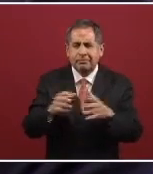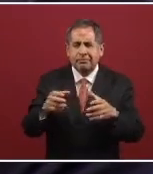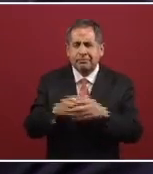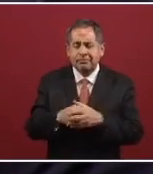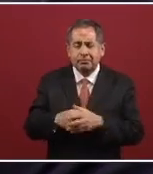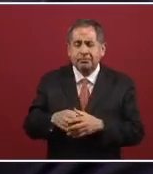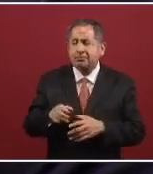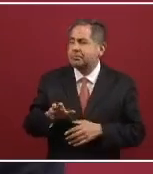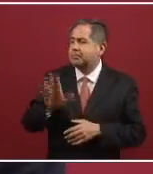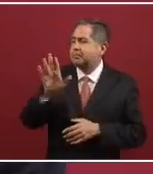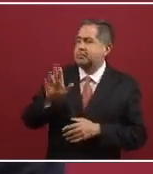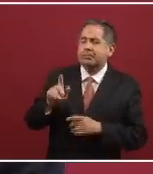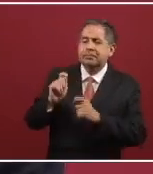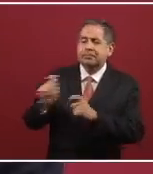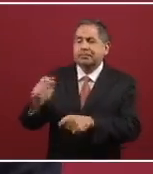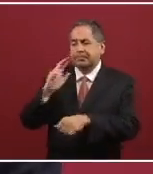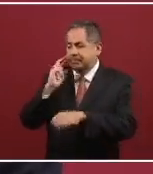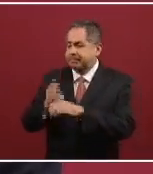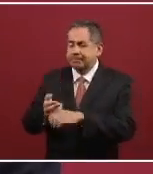el delegado